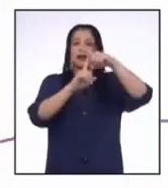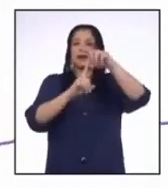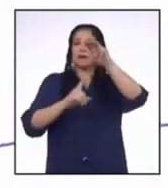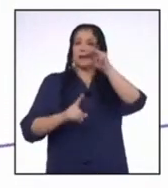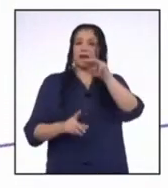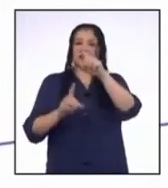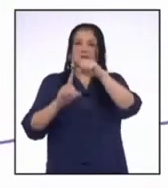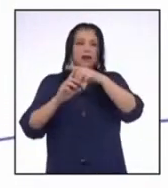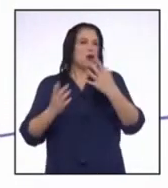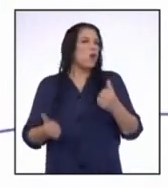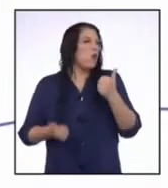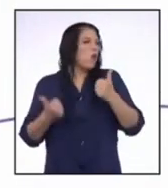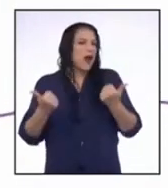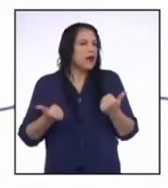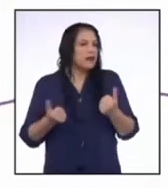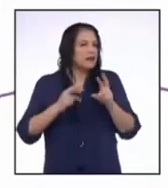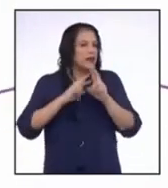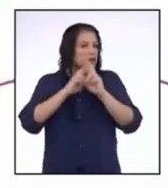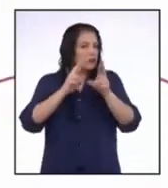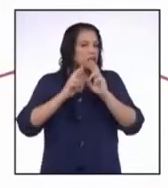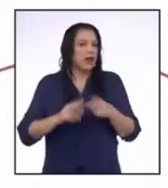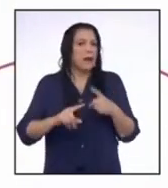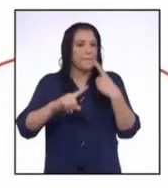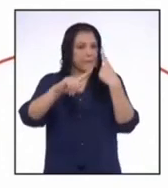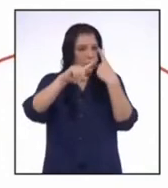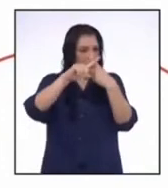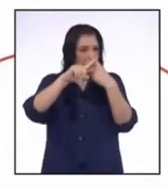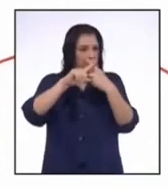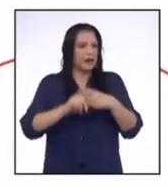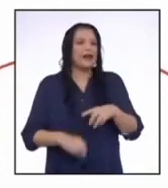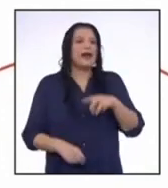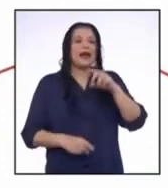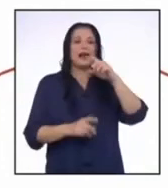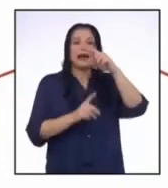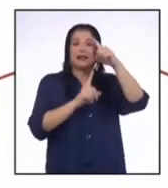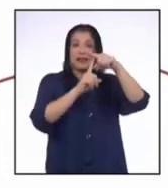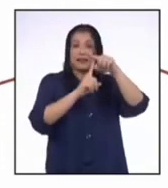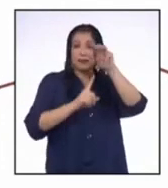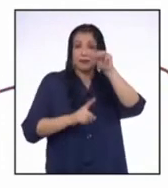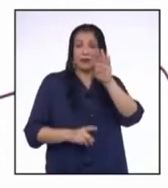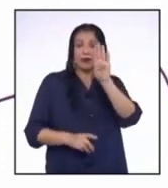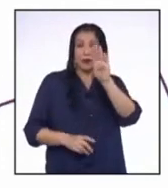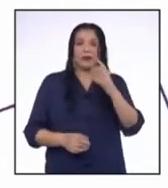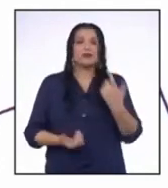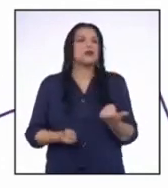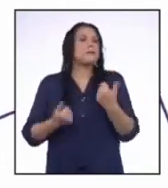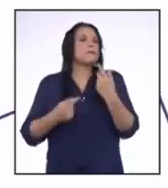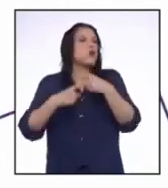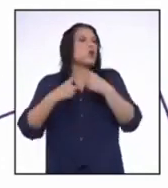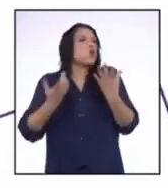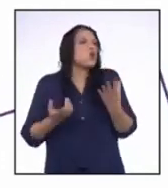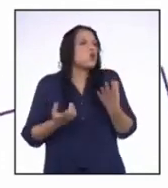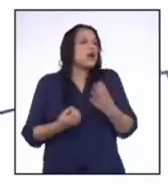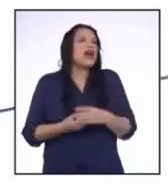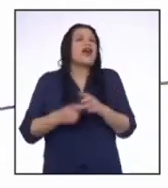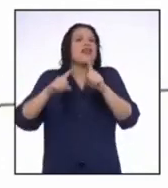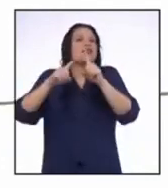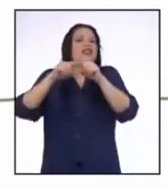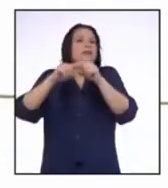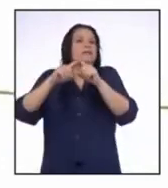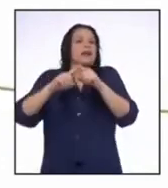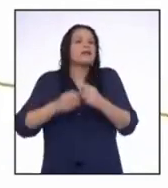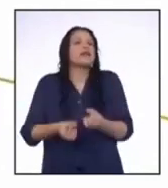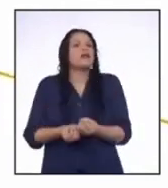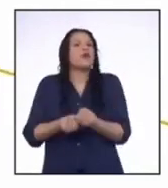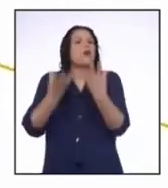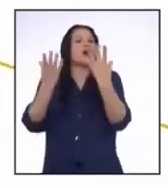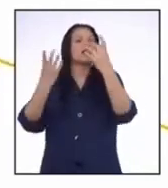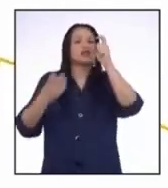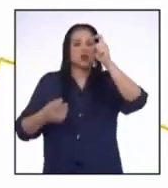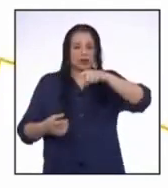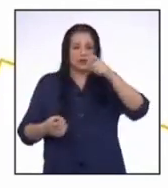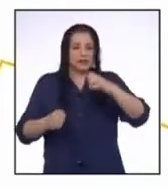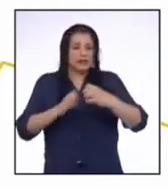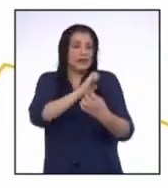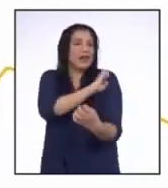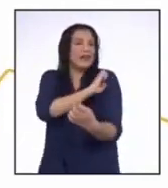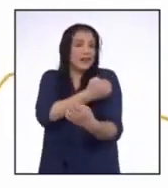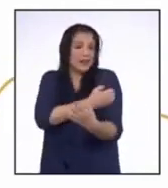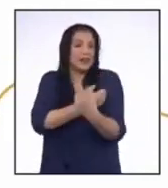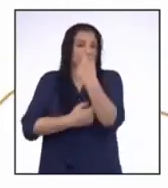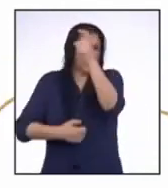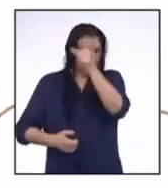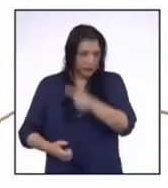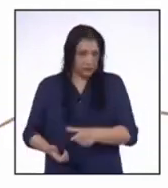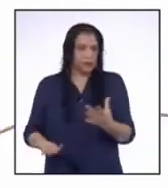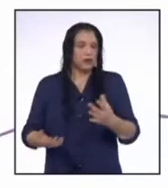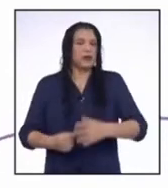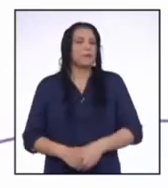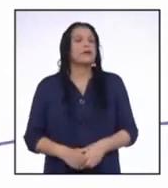metabólica total se obtiene multiplicando la tasa metabólica basal por un factor que depende de la necesidad de energía de la persona,